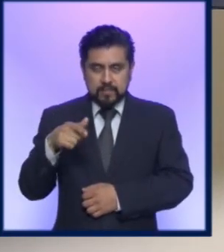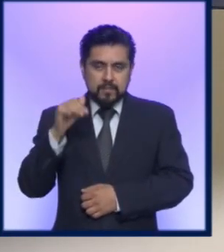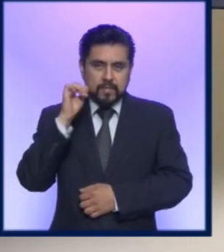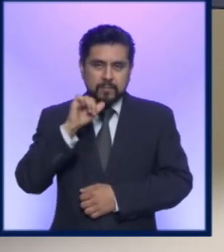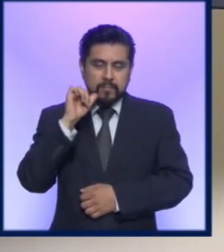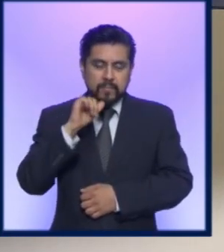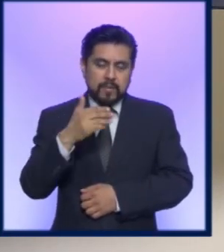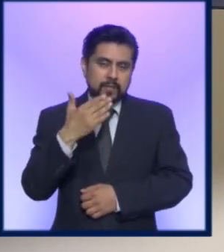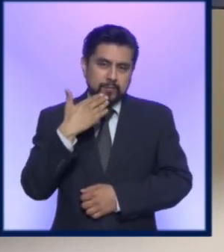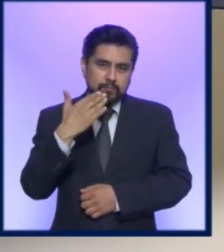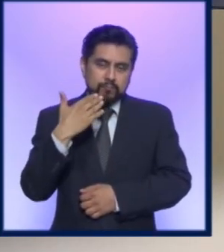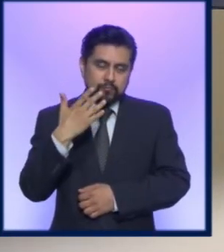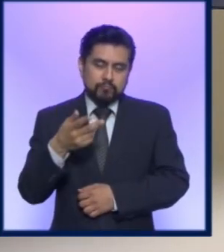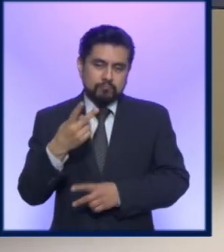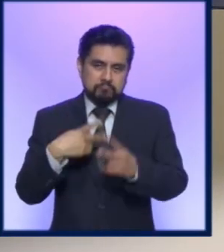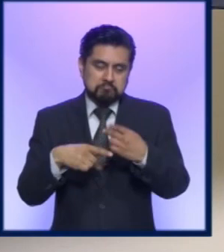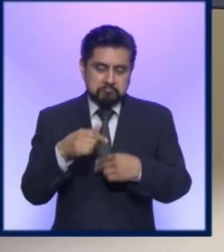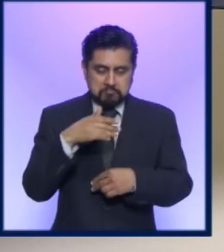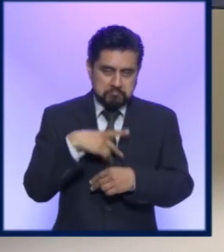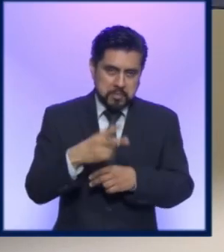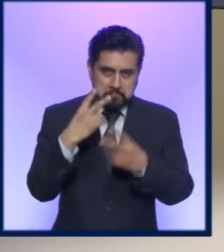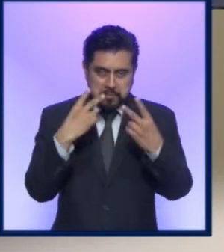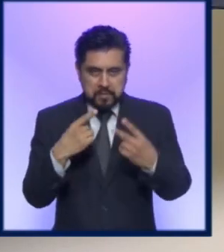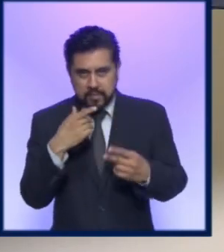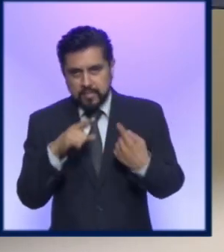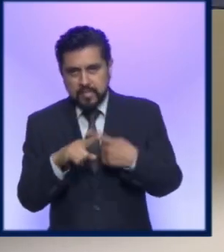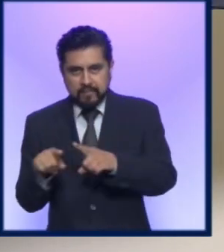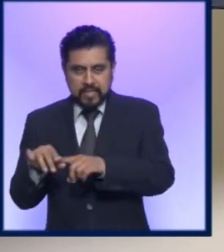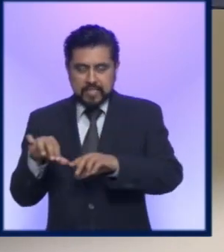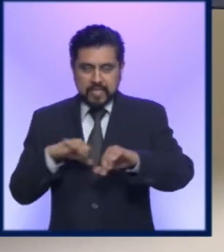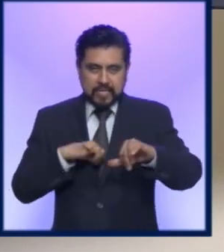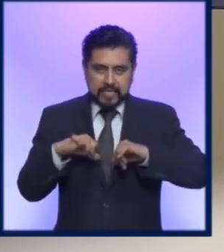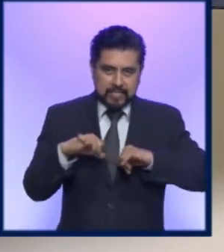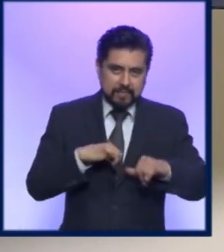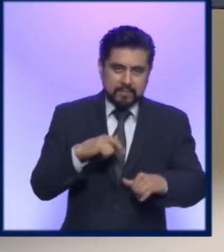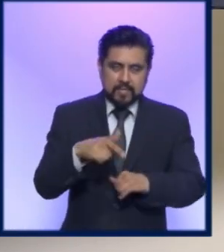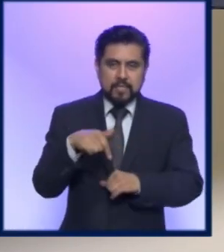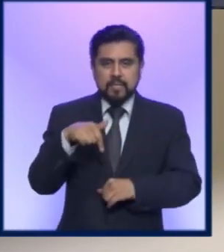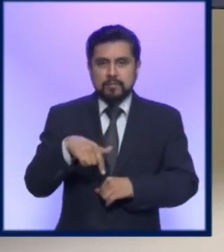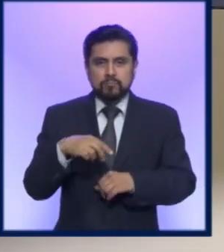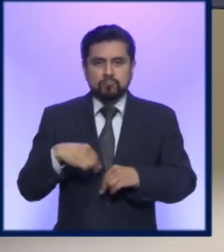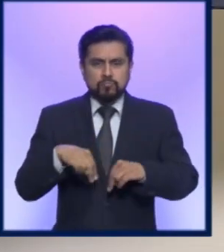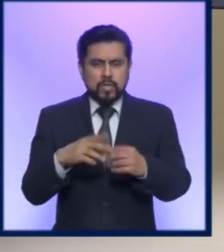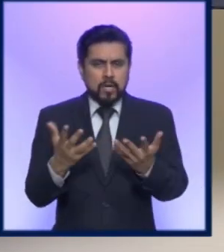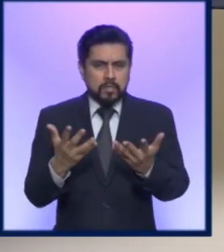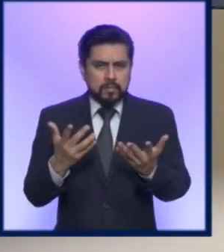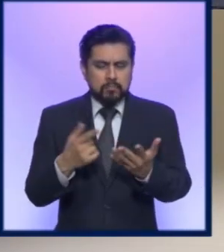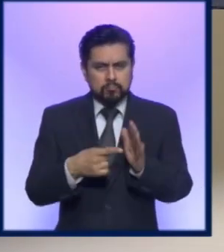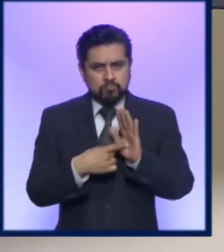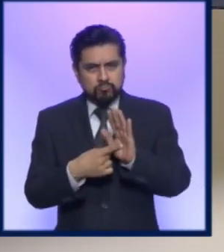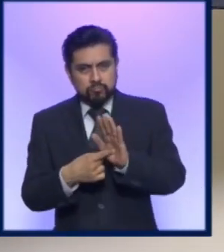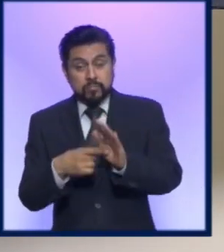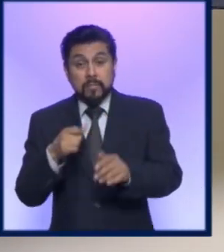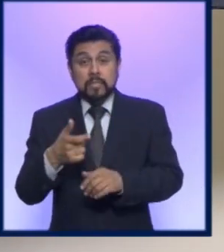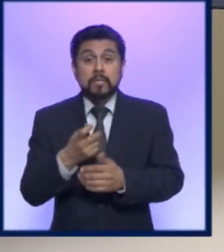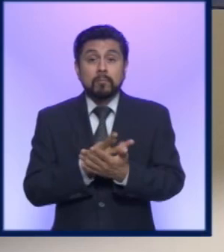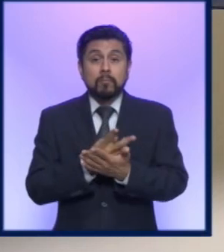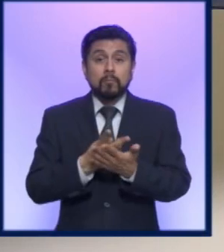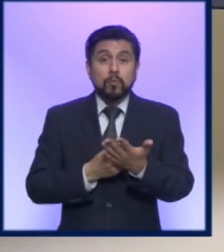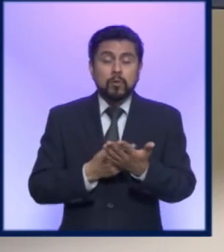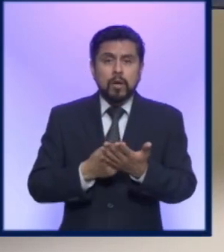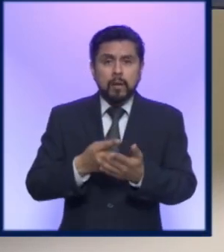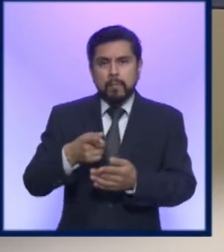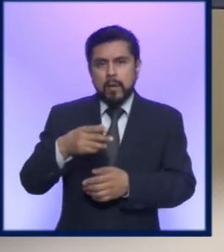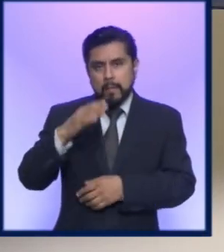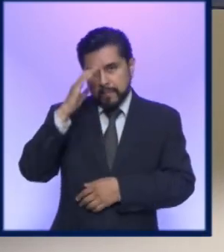placer contar con su compañía y poder informarle de las actividades que realiza este órgano jurisdiccional electoral y este programa pensado en